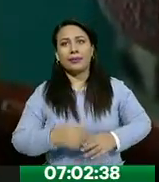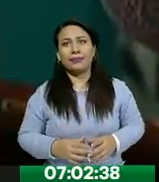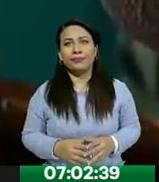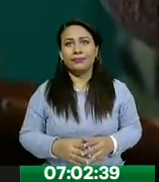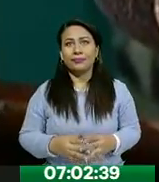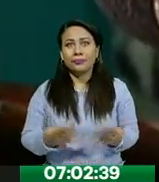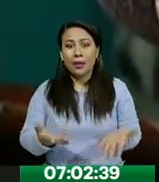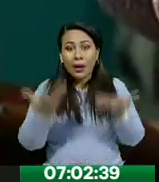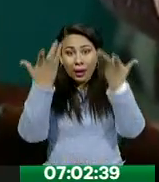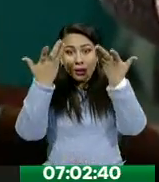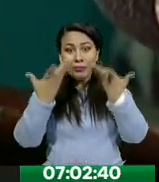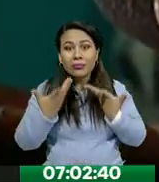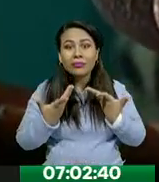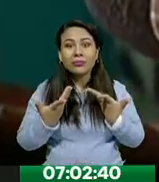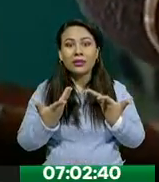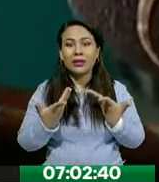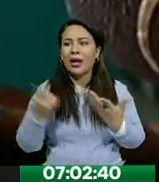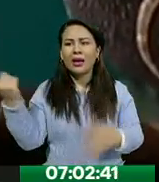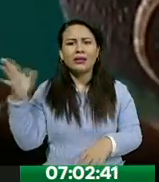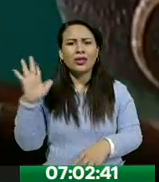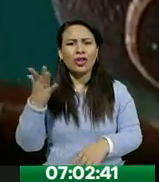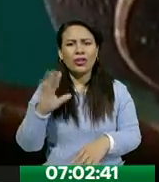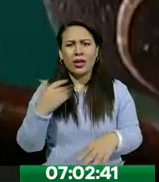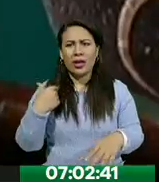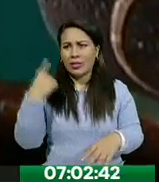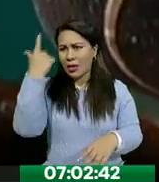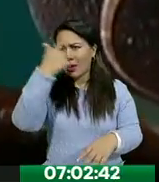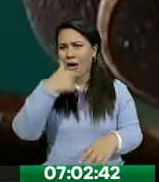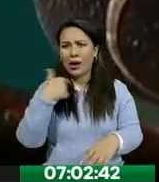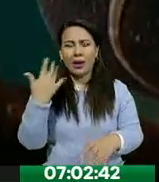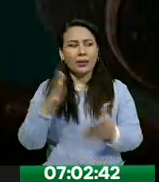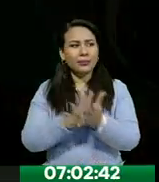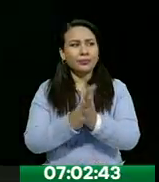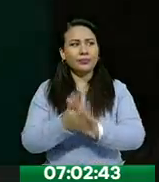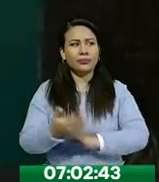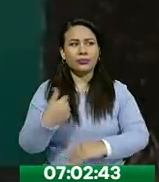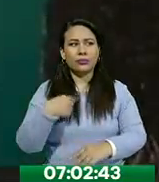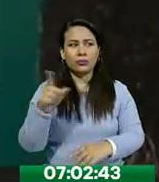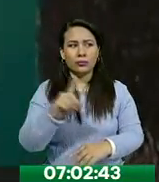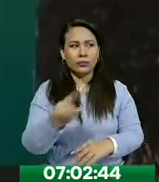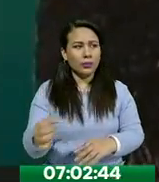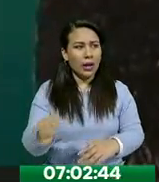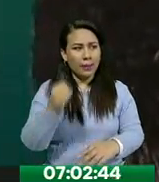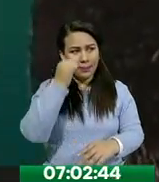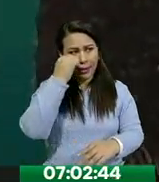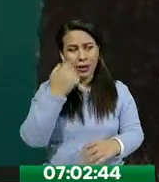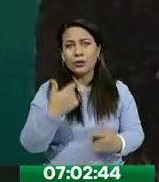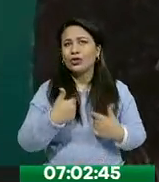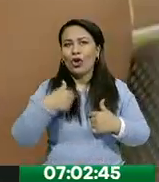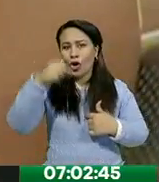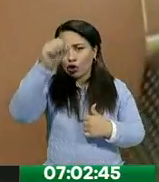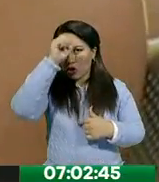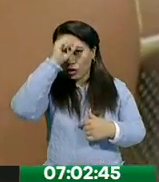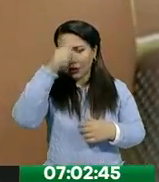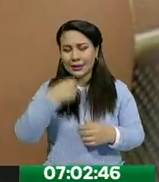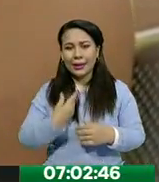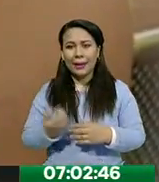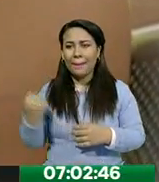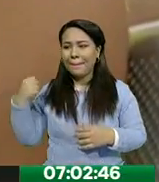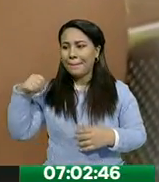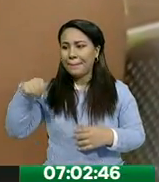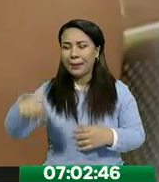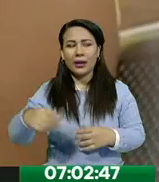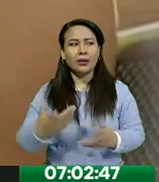cómo estoy, yo, esa señora está nítida, no tiene nada porque yo no la agredí. ¿Cómo voy a pelear? No sé ni pelear. ¿Cuál fue la causa